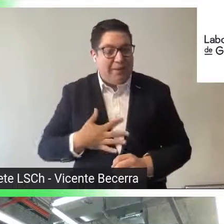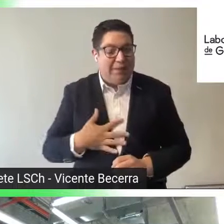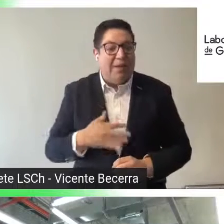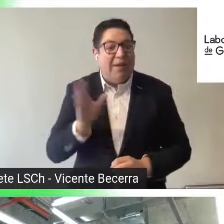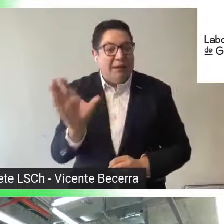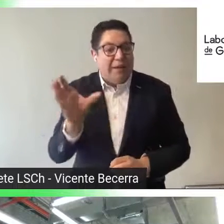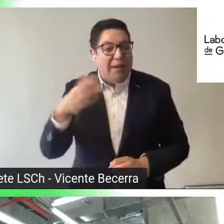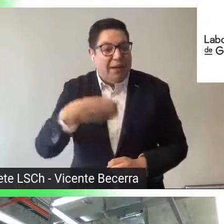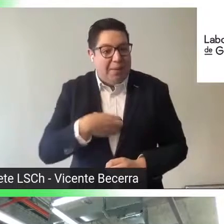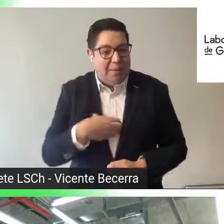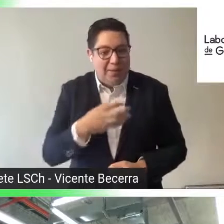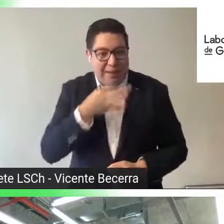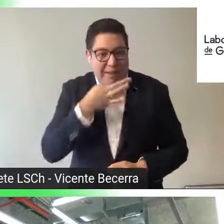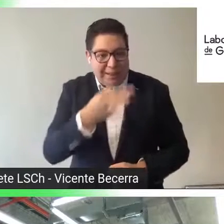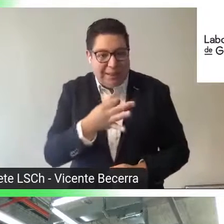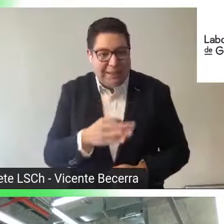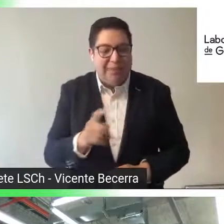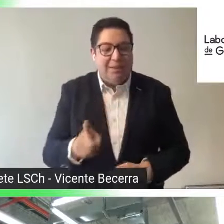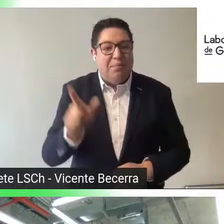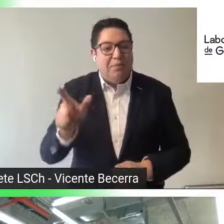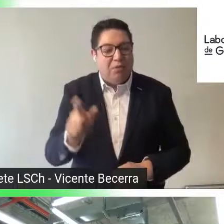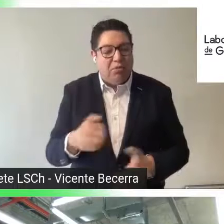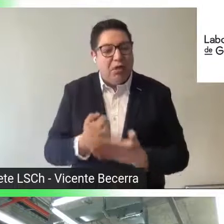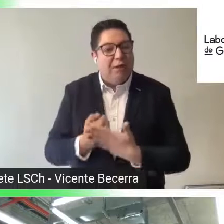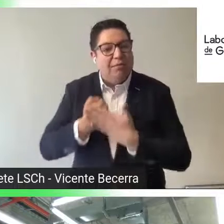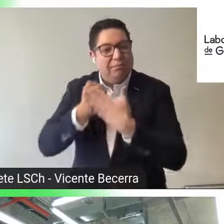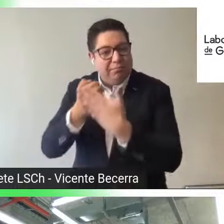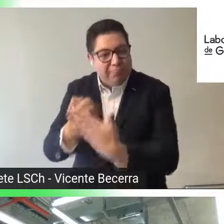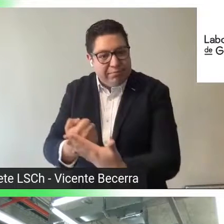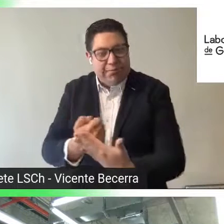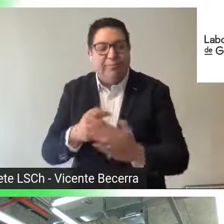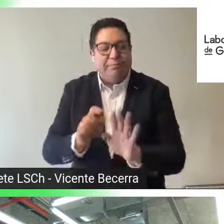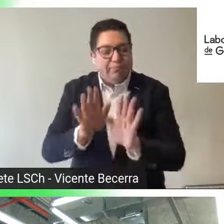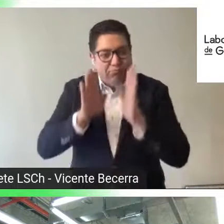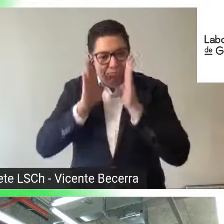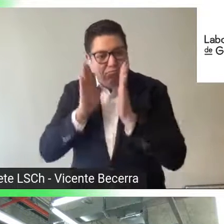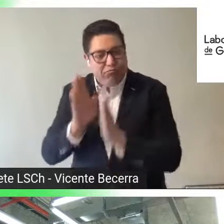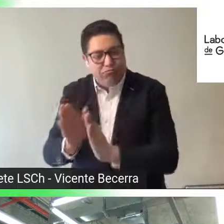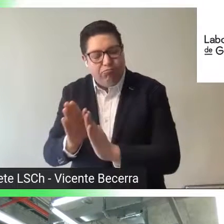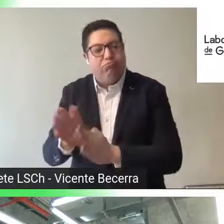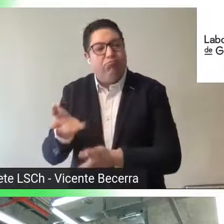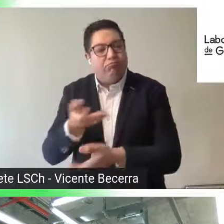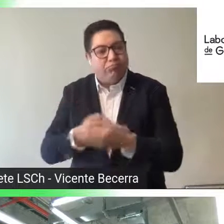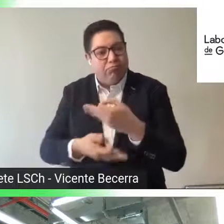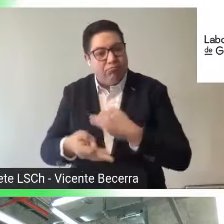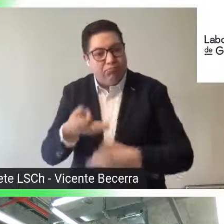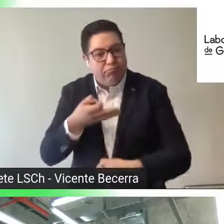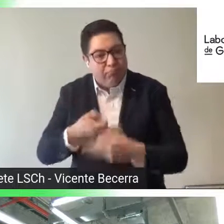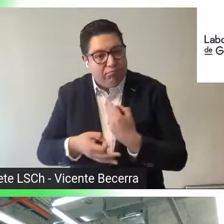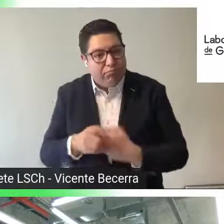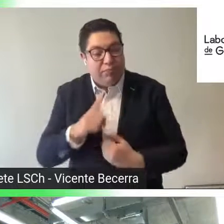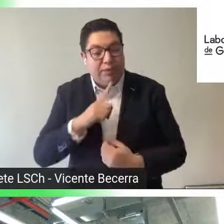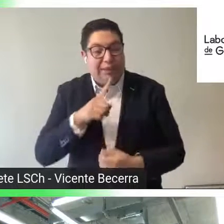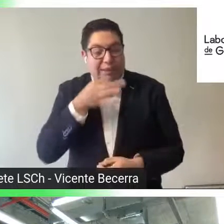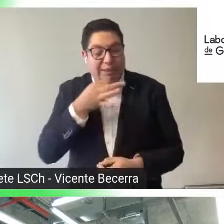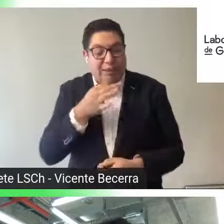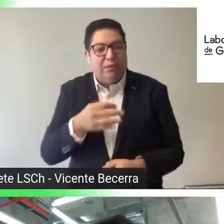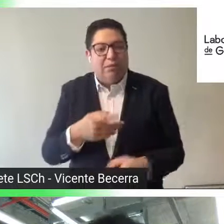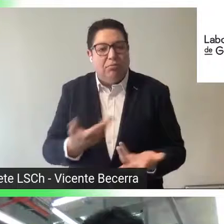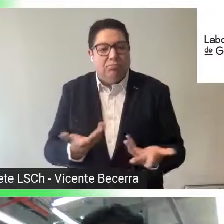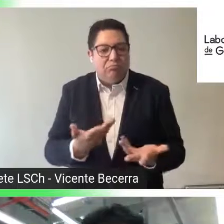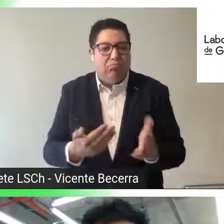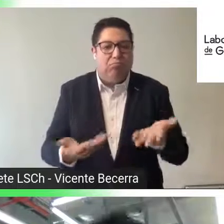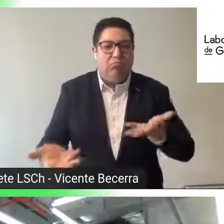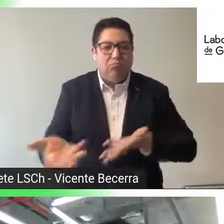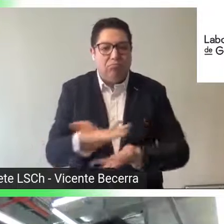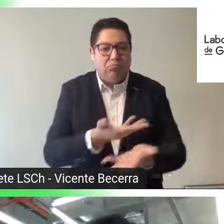empatía, de tenderle la mano, de escucharla, de ponderar la realidad